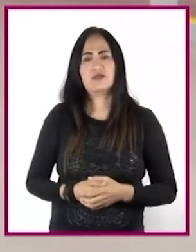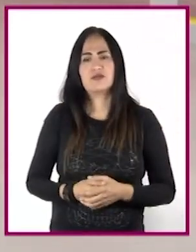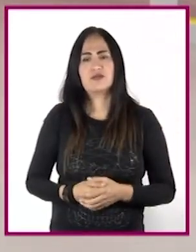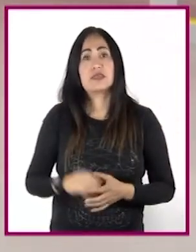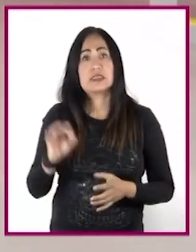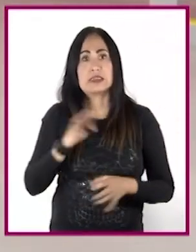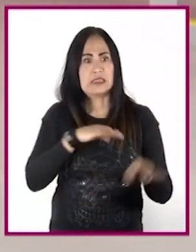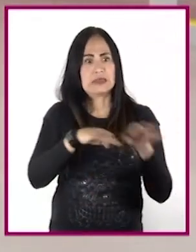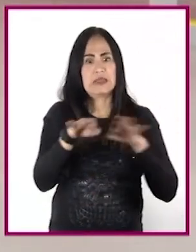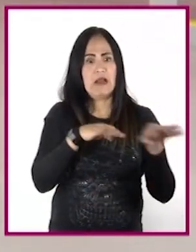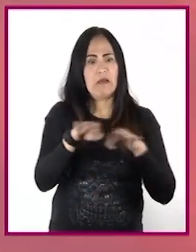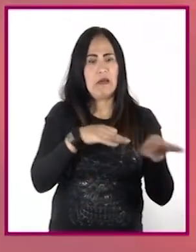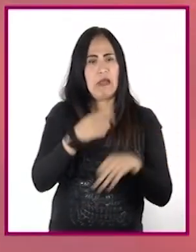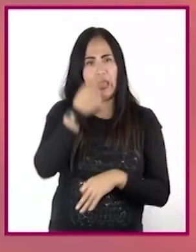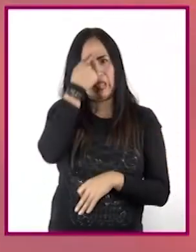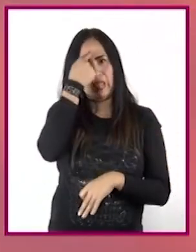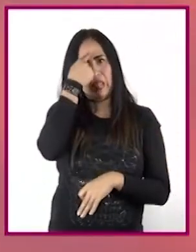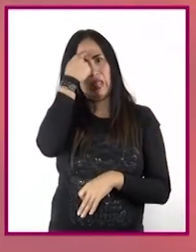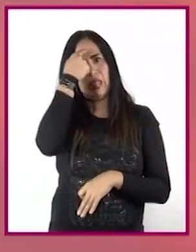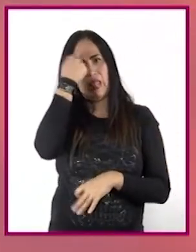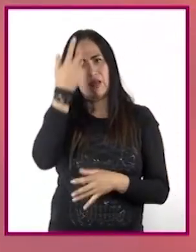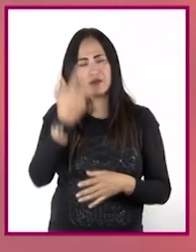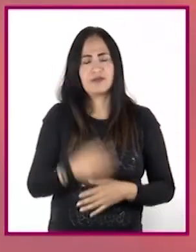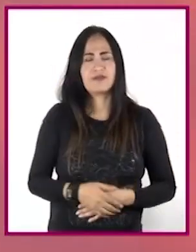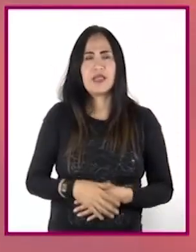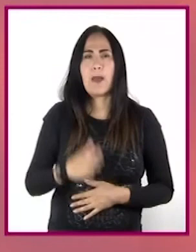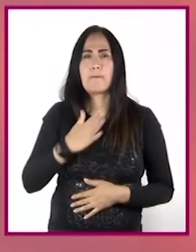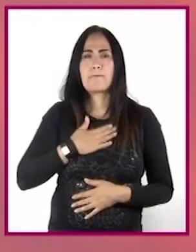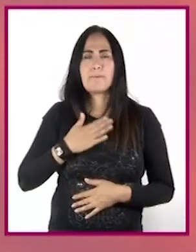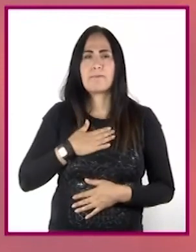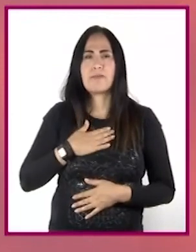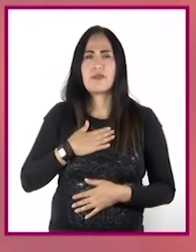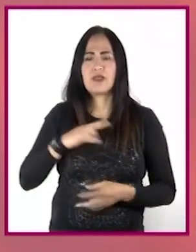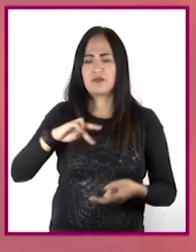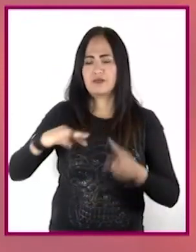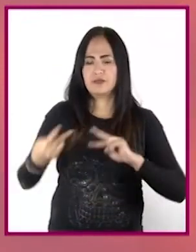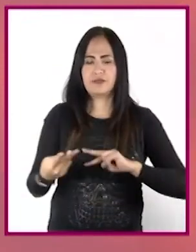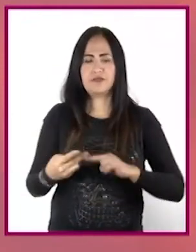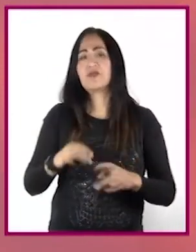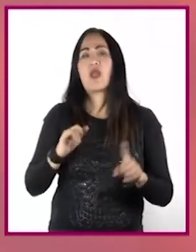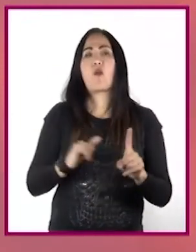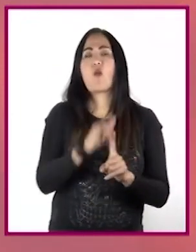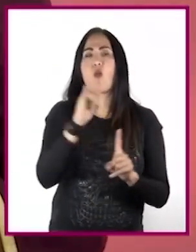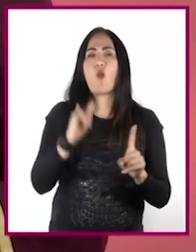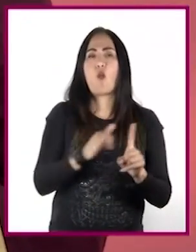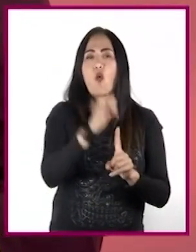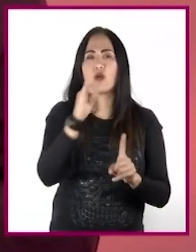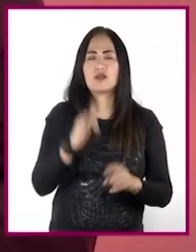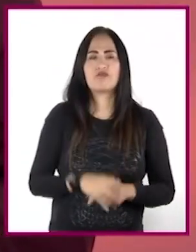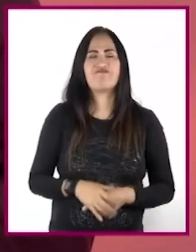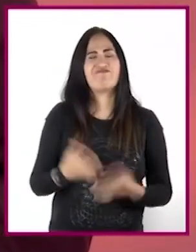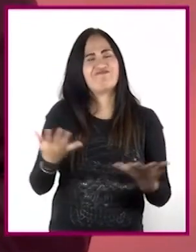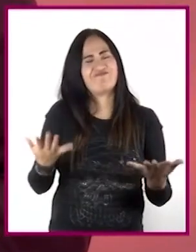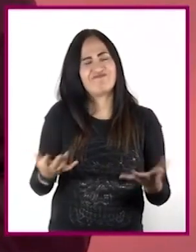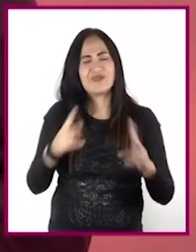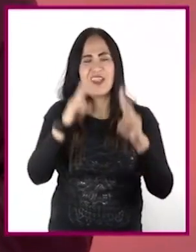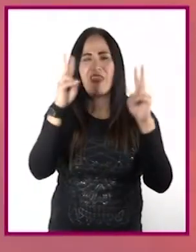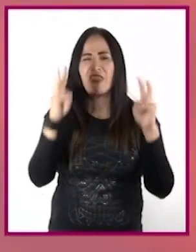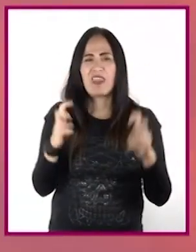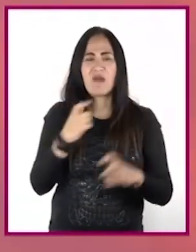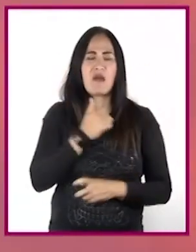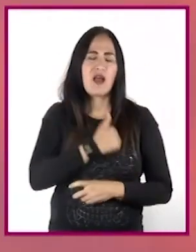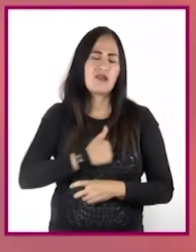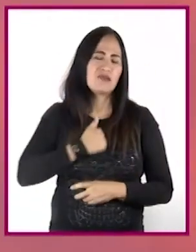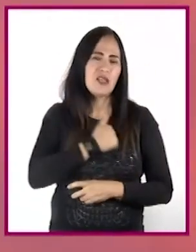adicto al trabajo. Me toca y yo digo bullying, un tema que lamentablemente